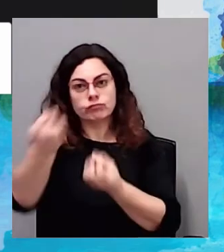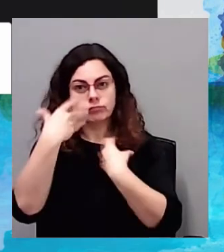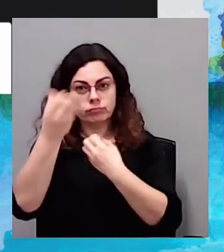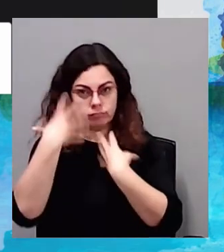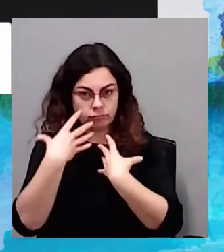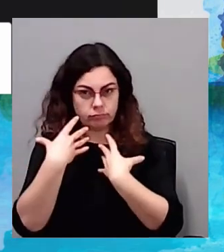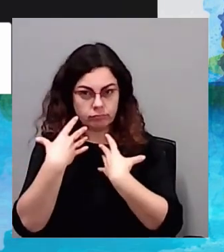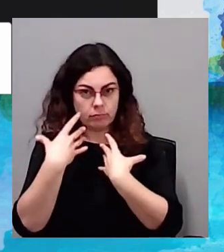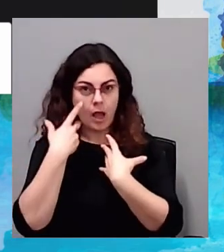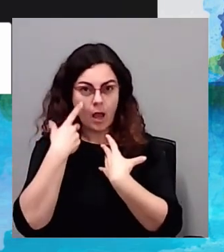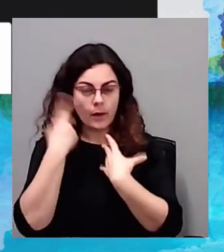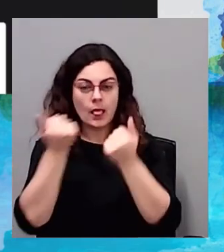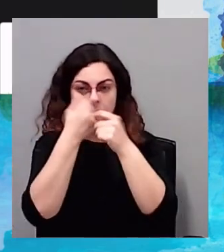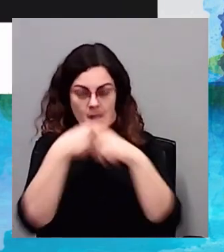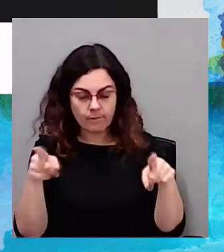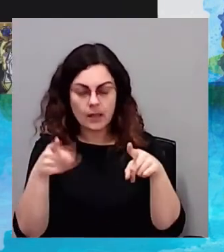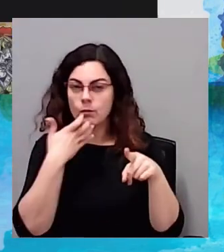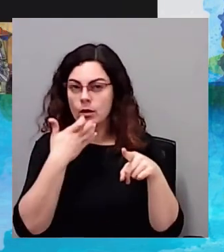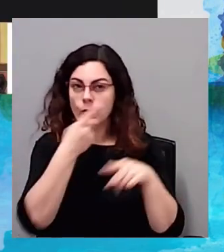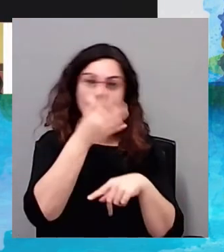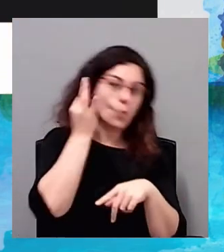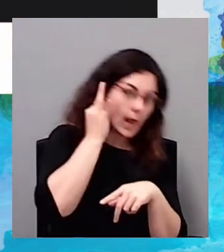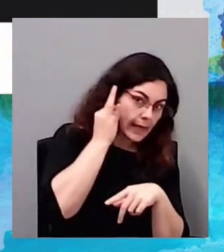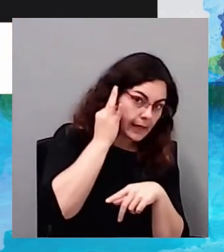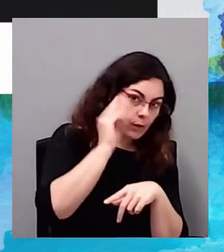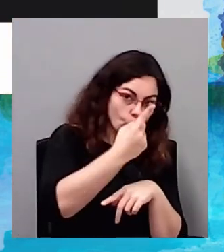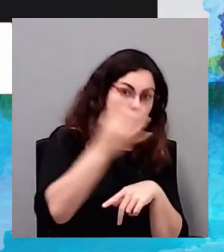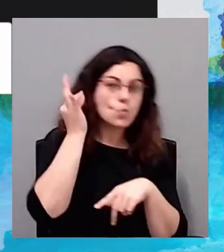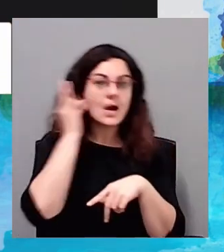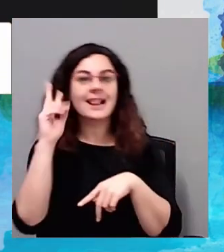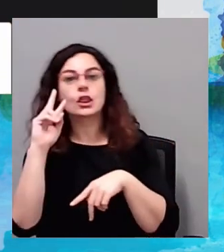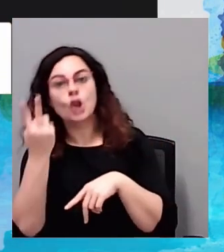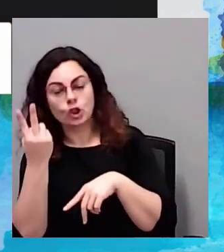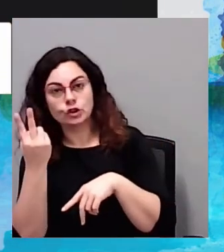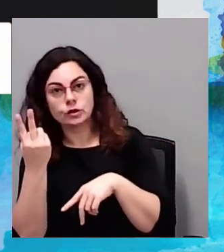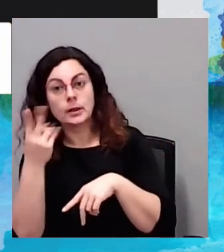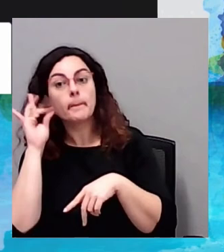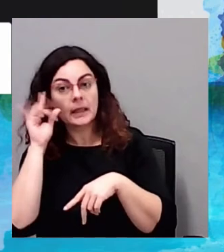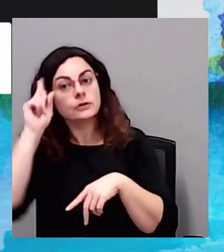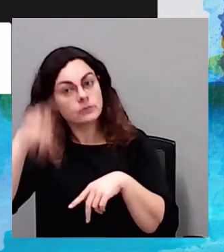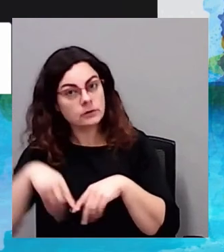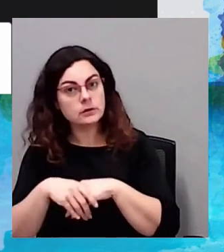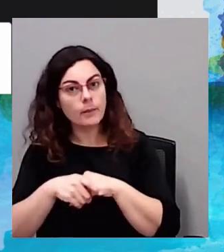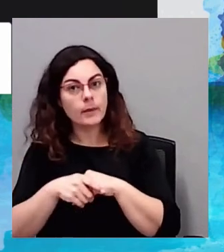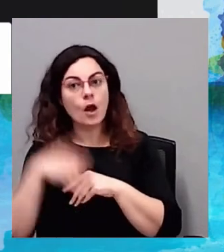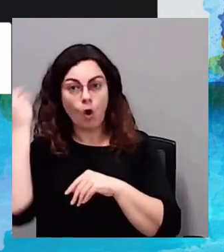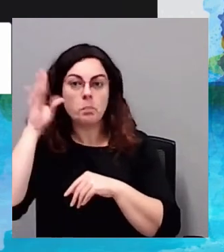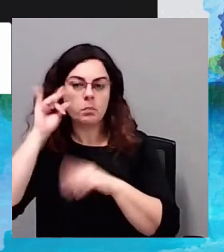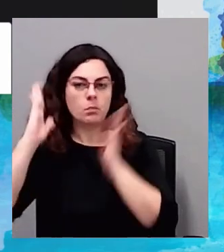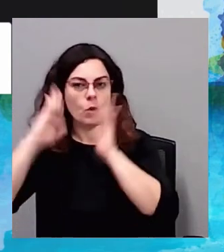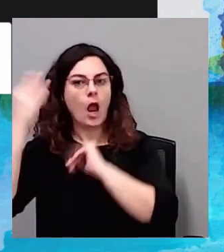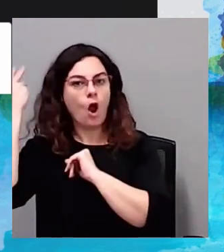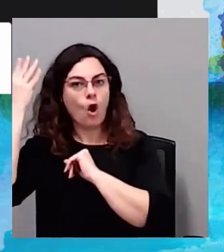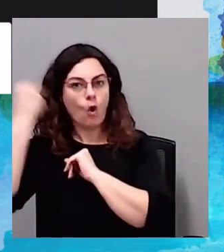no solo la diferencia entre, por ejemplo, esta mujer, esta de un Picasso también joven, en el que podemos ver mucho